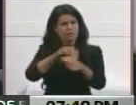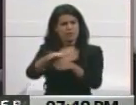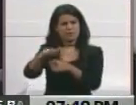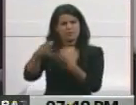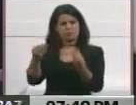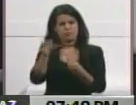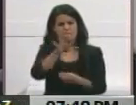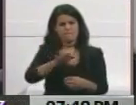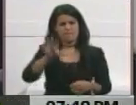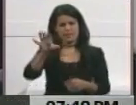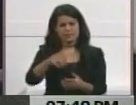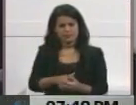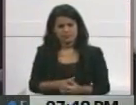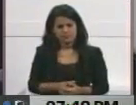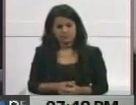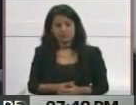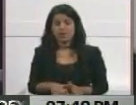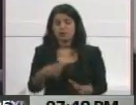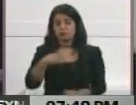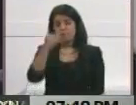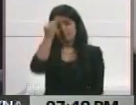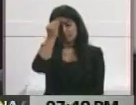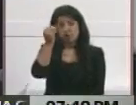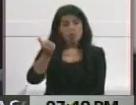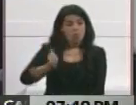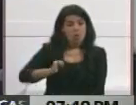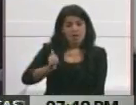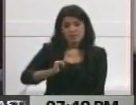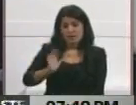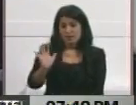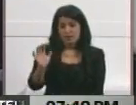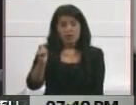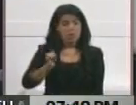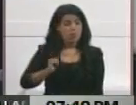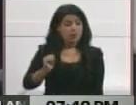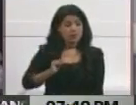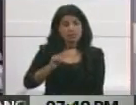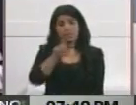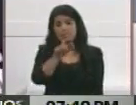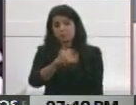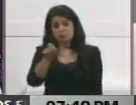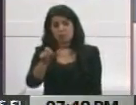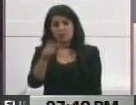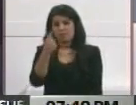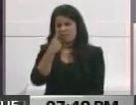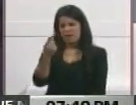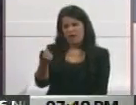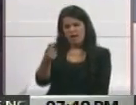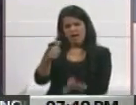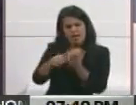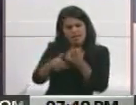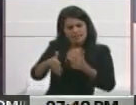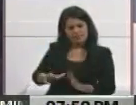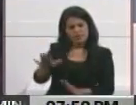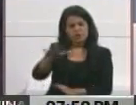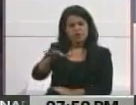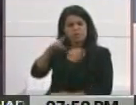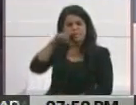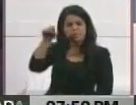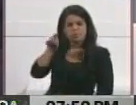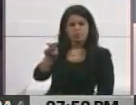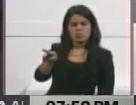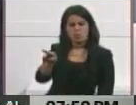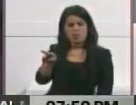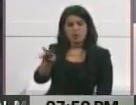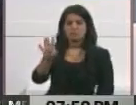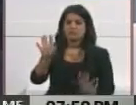nación de tal manera que cualquiera sea la forma como quiera verse el tema de la nacionalidad se trata trata de una persona